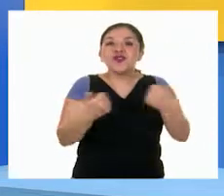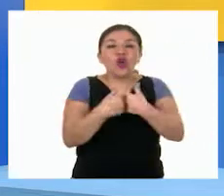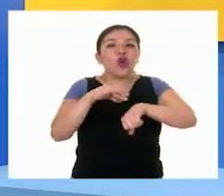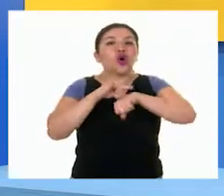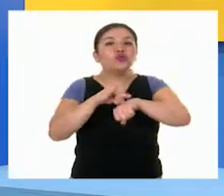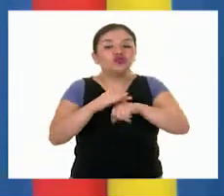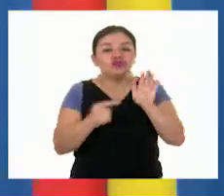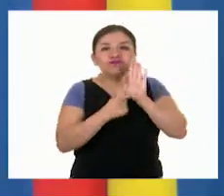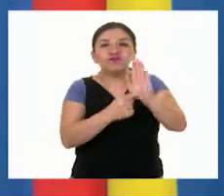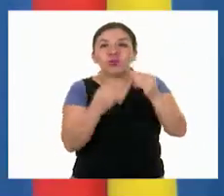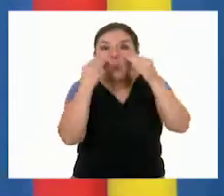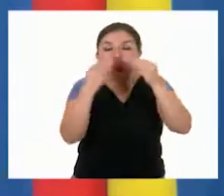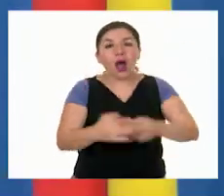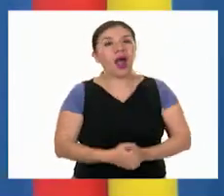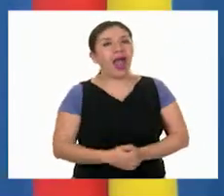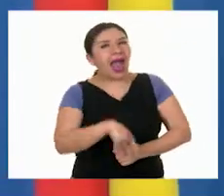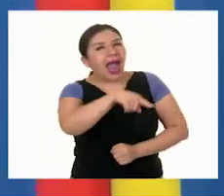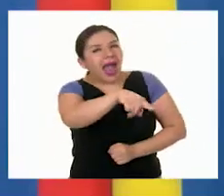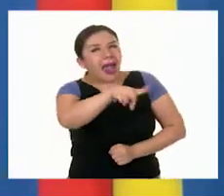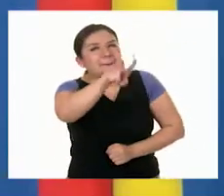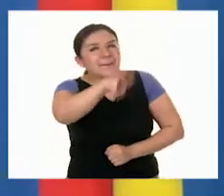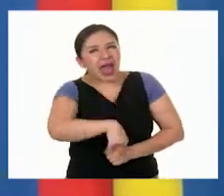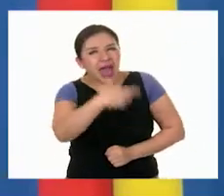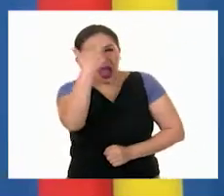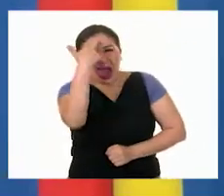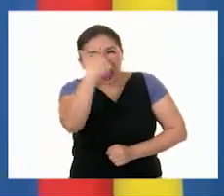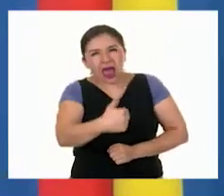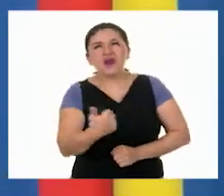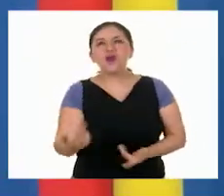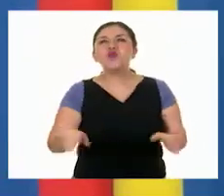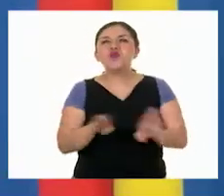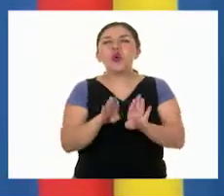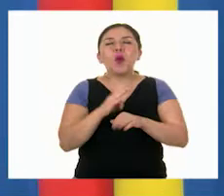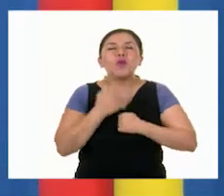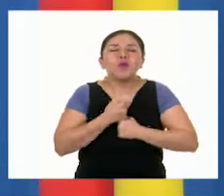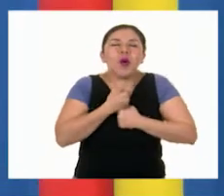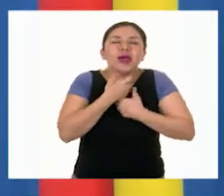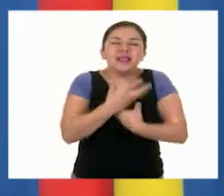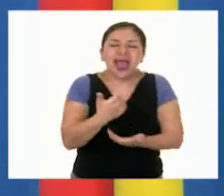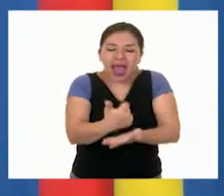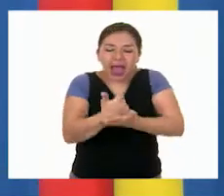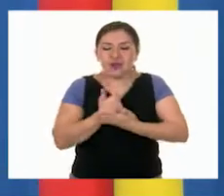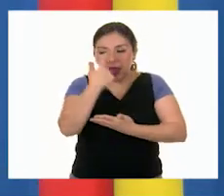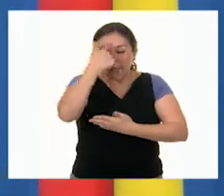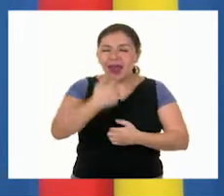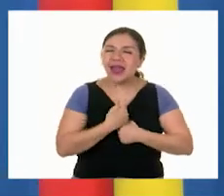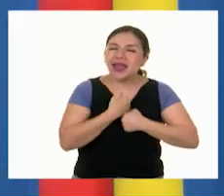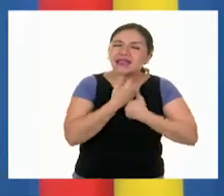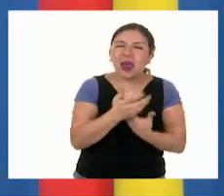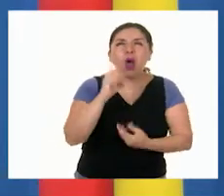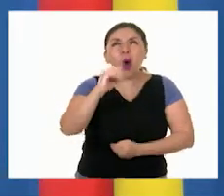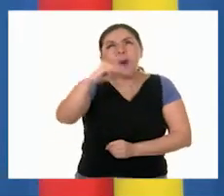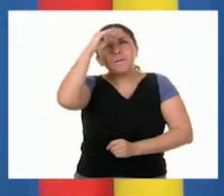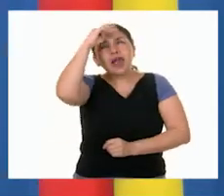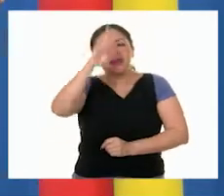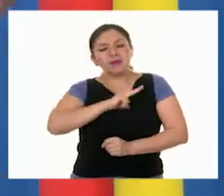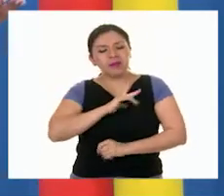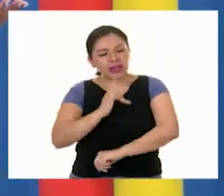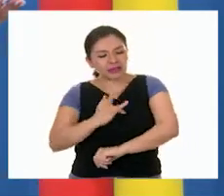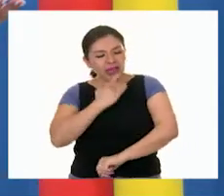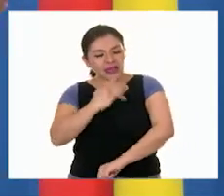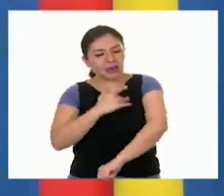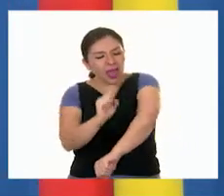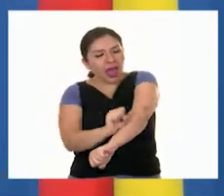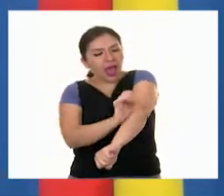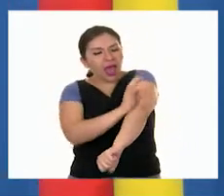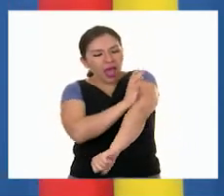reflejadas. ¡Ah! Eso es muy cierto, maestra. Así como la poesía nos ayuda a expresar o reflejar sentimientos que, pues, tal